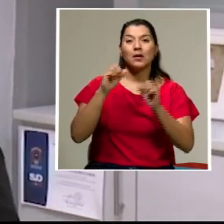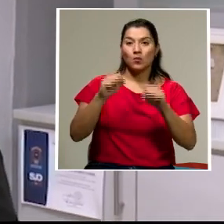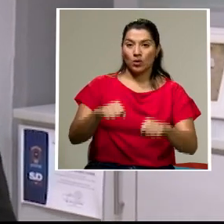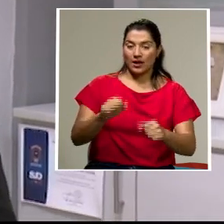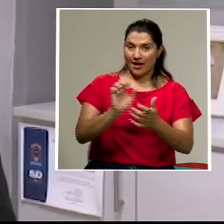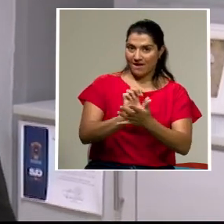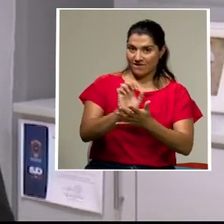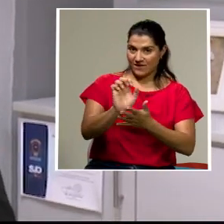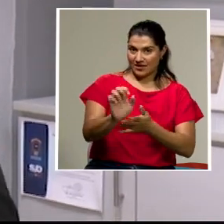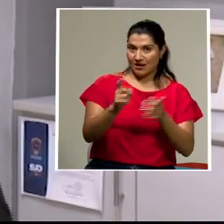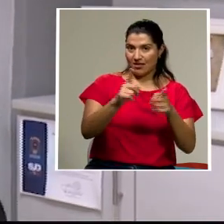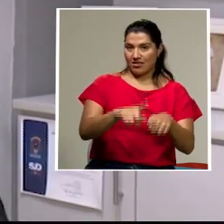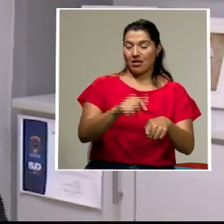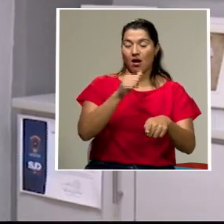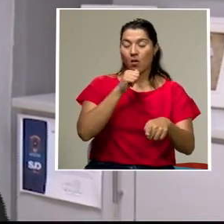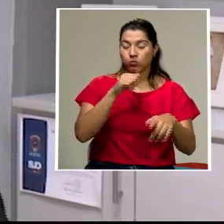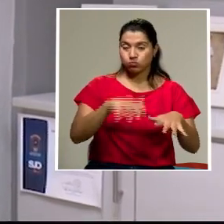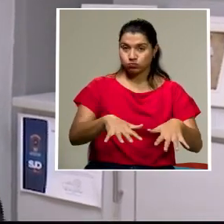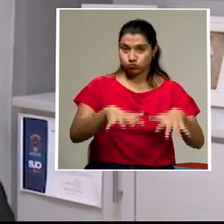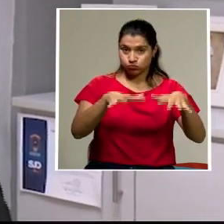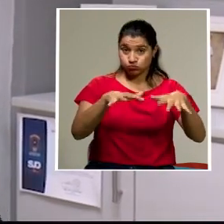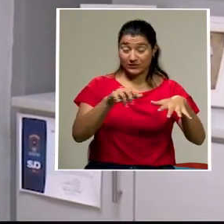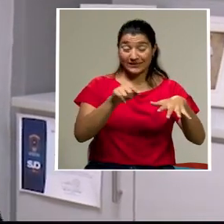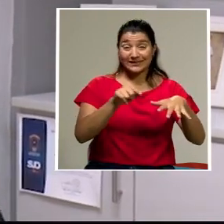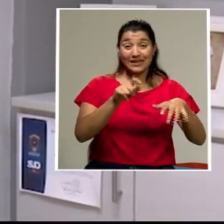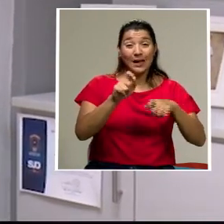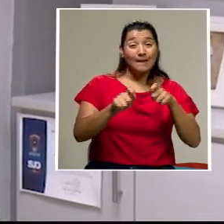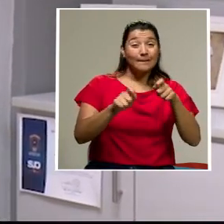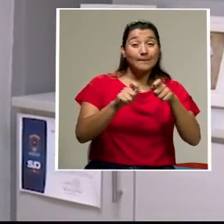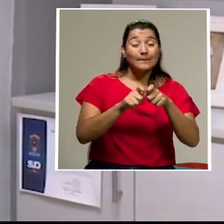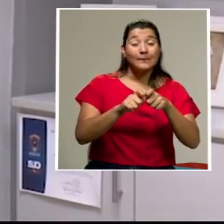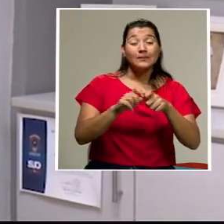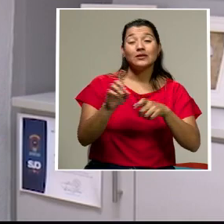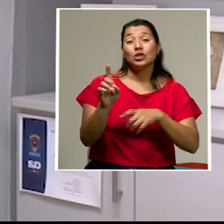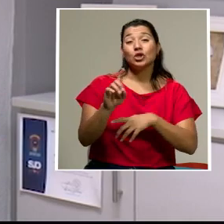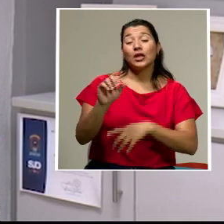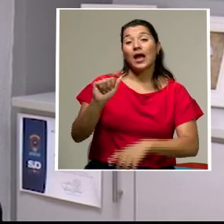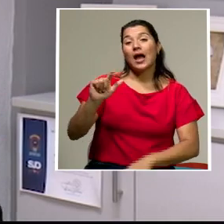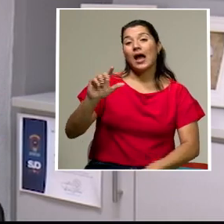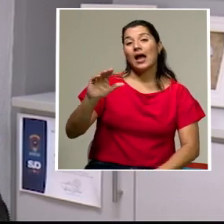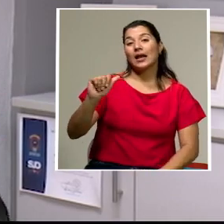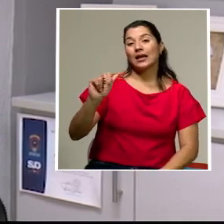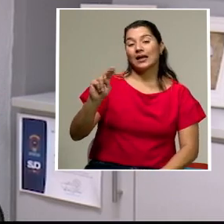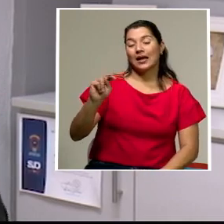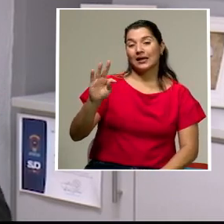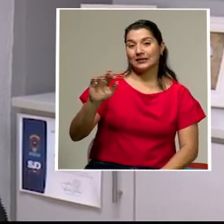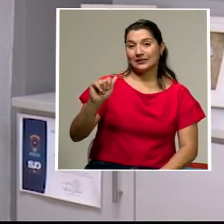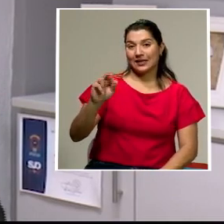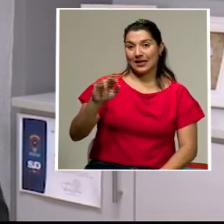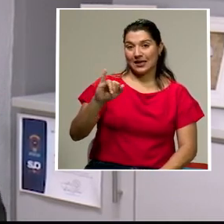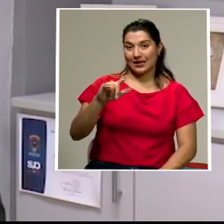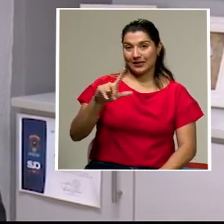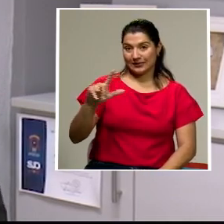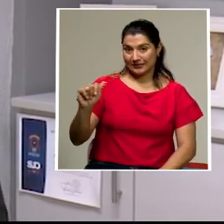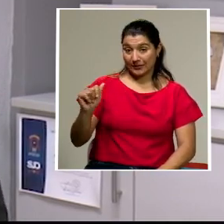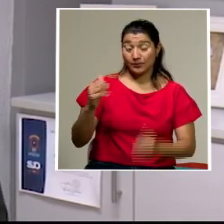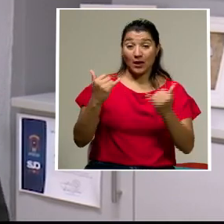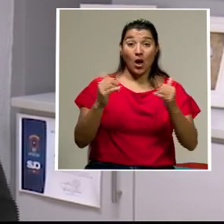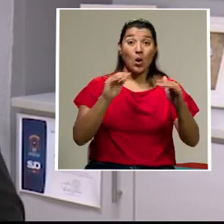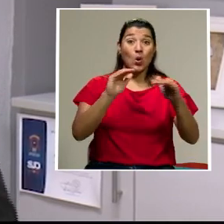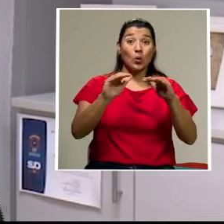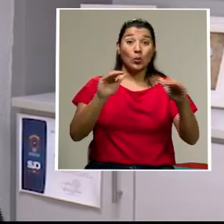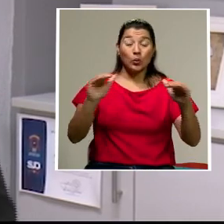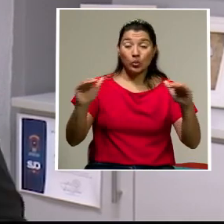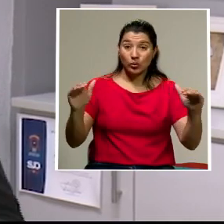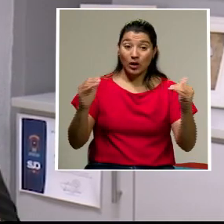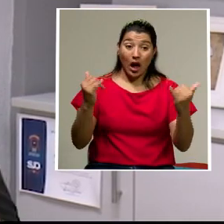presenten estas inundaciones, específicamente en el colapso de las alcantarillas. Un llamado que se hace a las personas durante este tiempo,